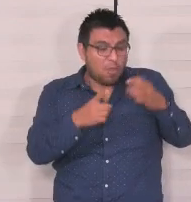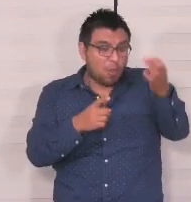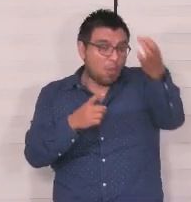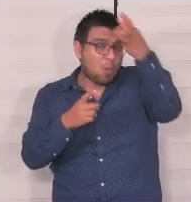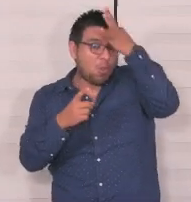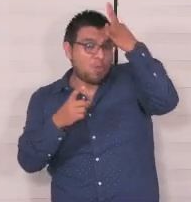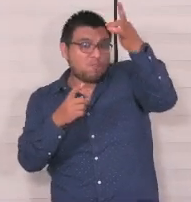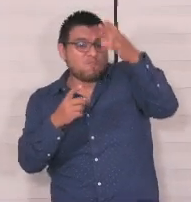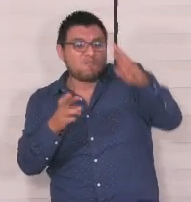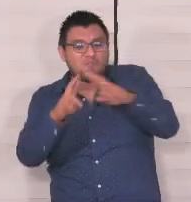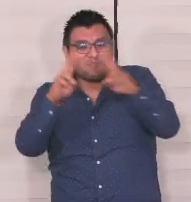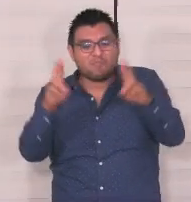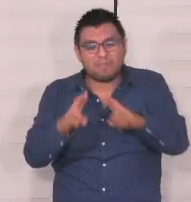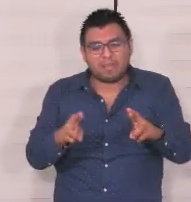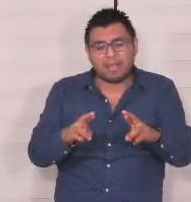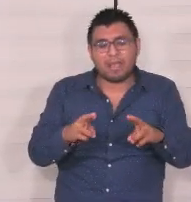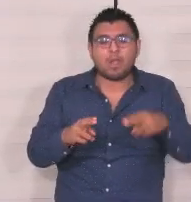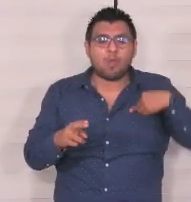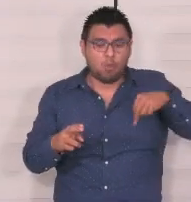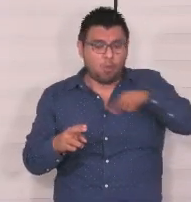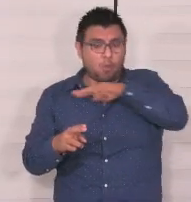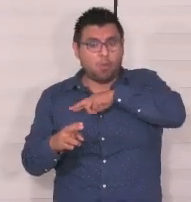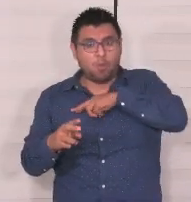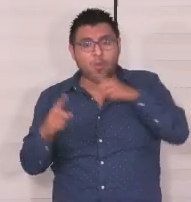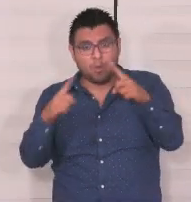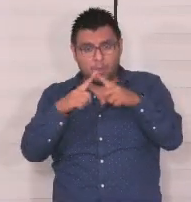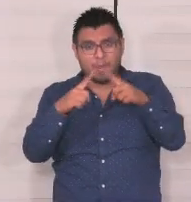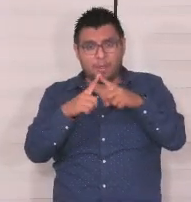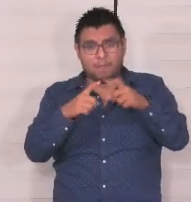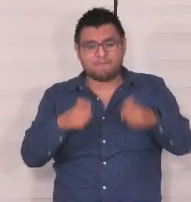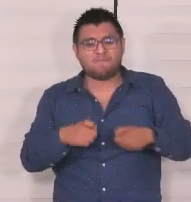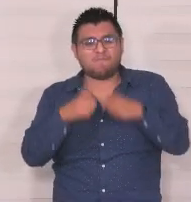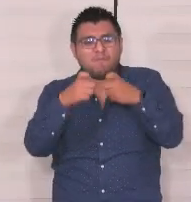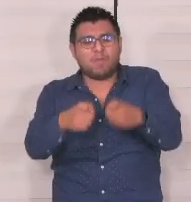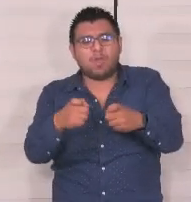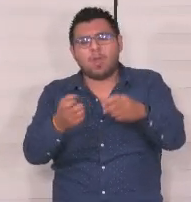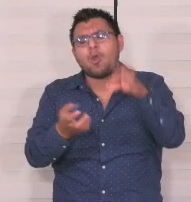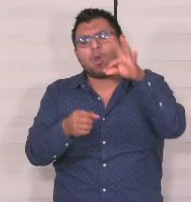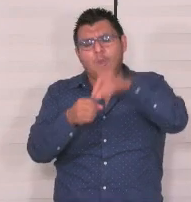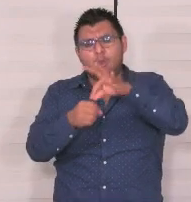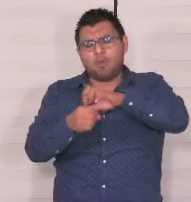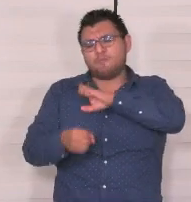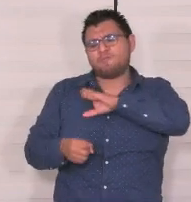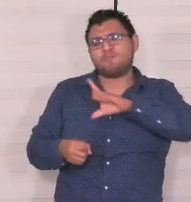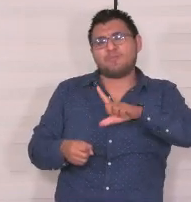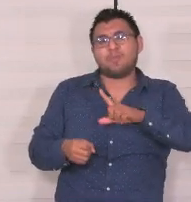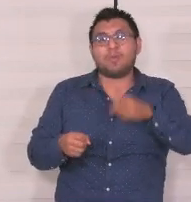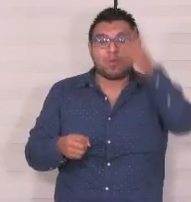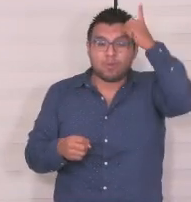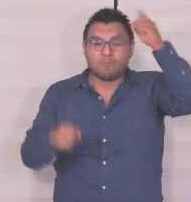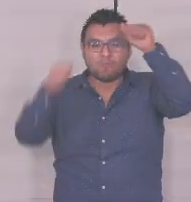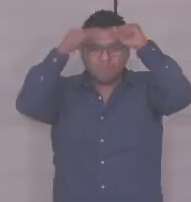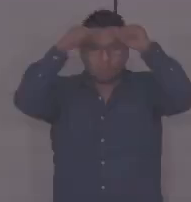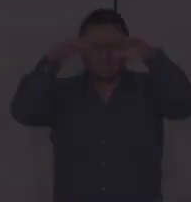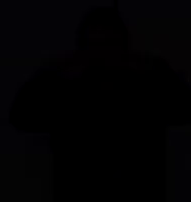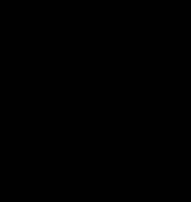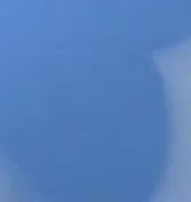llevaron regalos, nosotros, Torre Fuerte, llevaremos una ofrenda especial. Dios le bendiga.